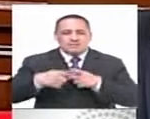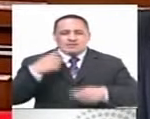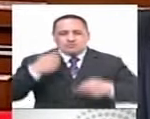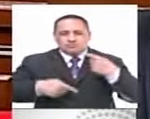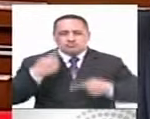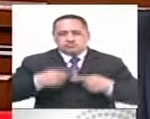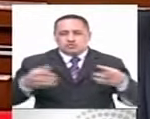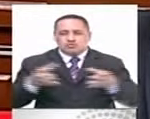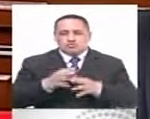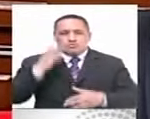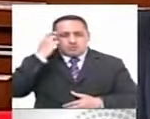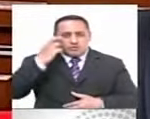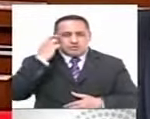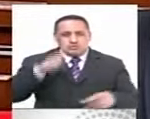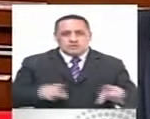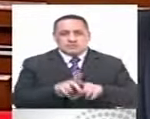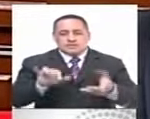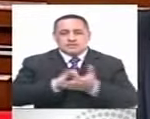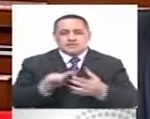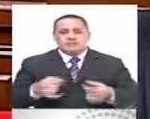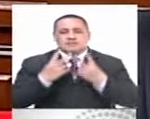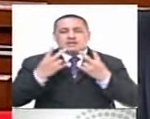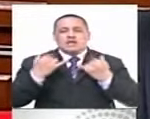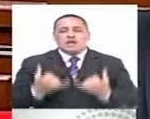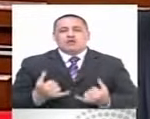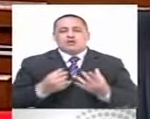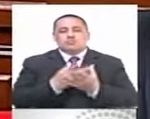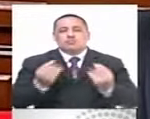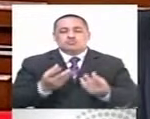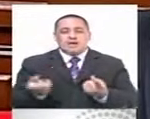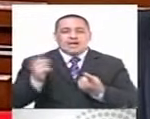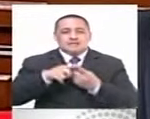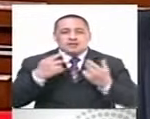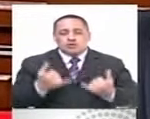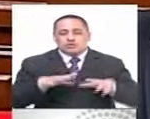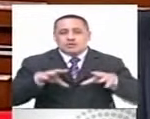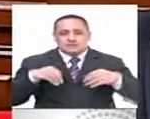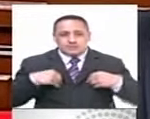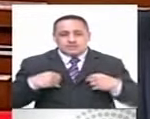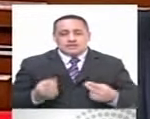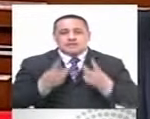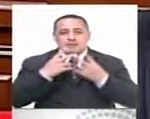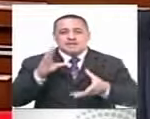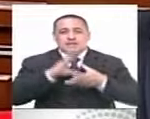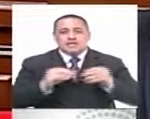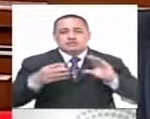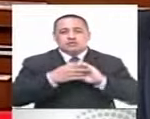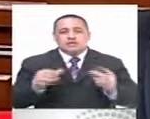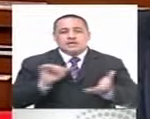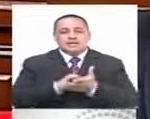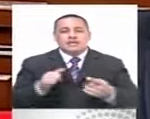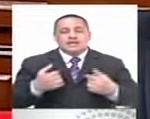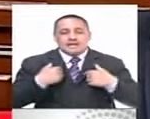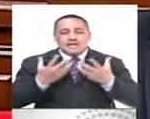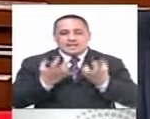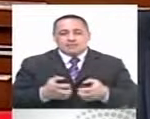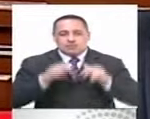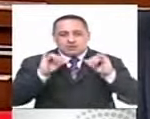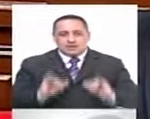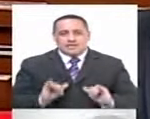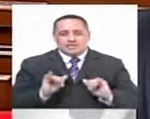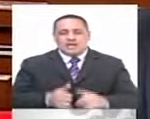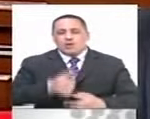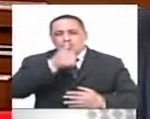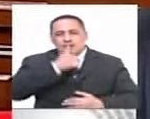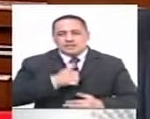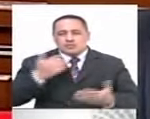electoral, cuyas heridas y dolor de la derrota muchos aún no la asimilan, la historia ha querido que estemos acá, afrontando este